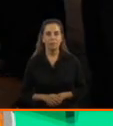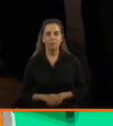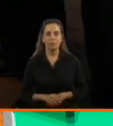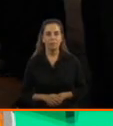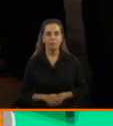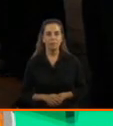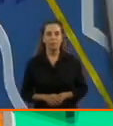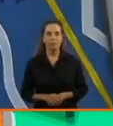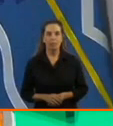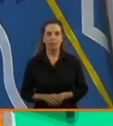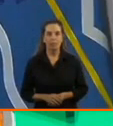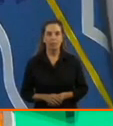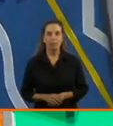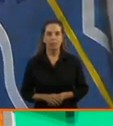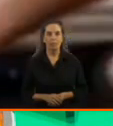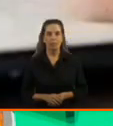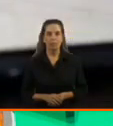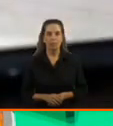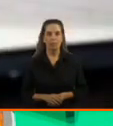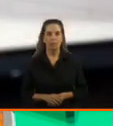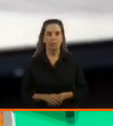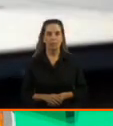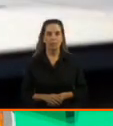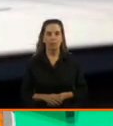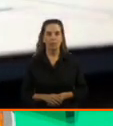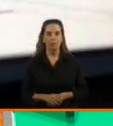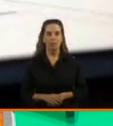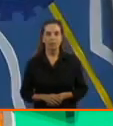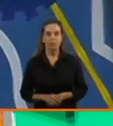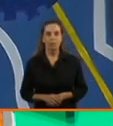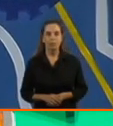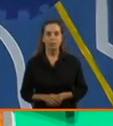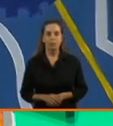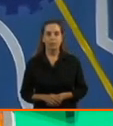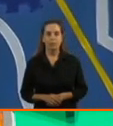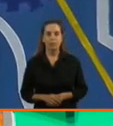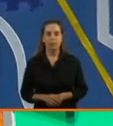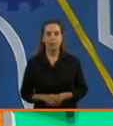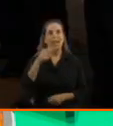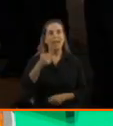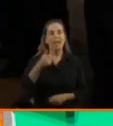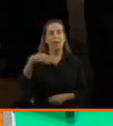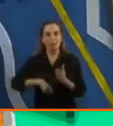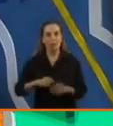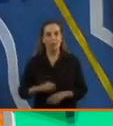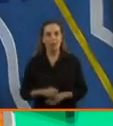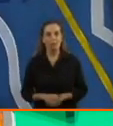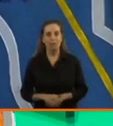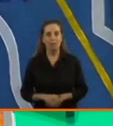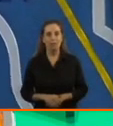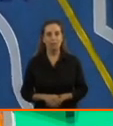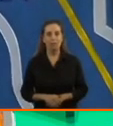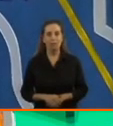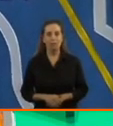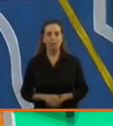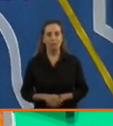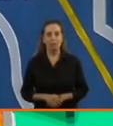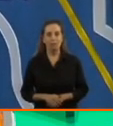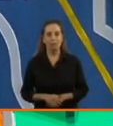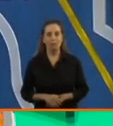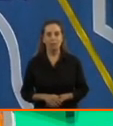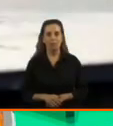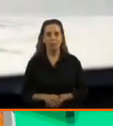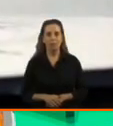es efectivamente así. Ahora, cuando usted interviene un concepto moderno, antiguo, usted antes también me mencionaba el aspecto de la